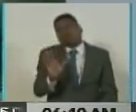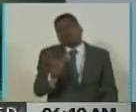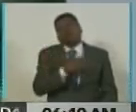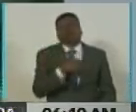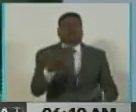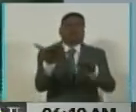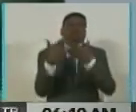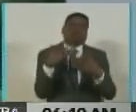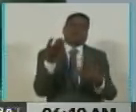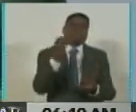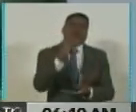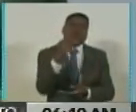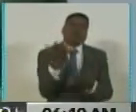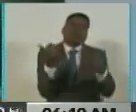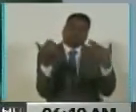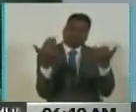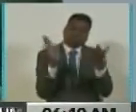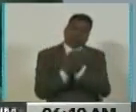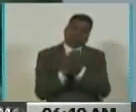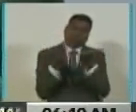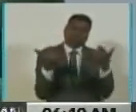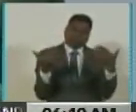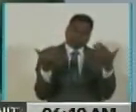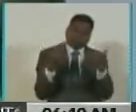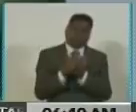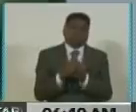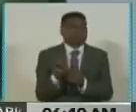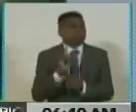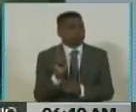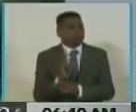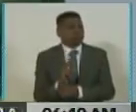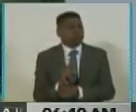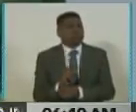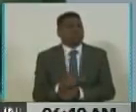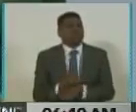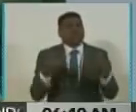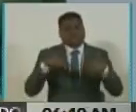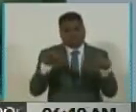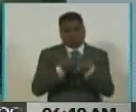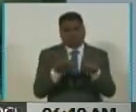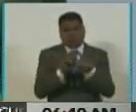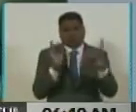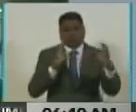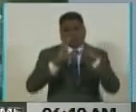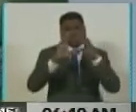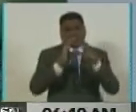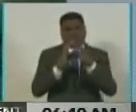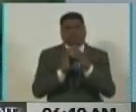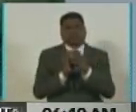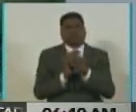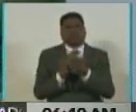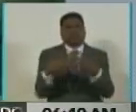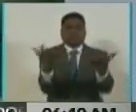otra cosa, ahora quiero más, dame más, dame más, dame más. Entonces se estableció una relación clientelar de